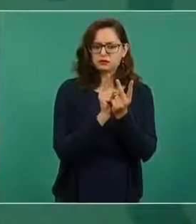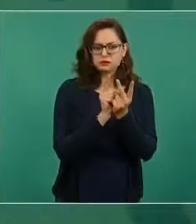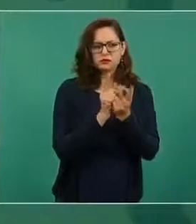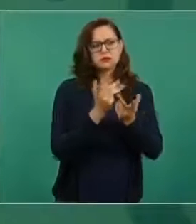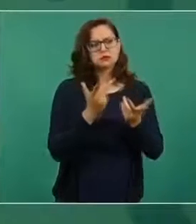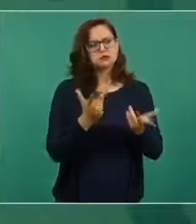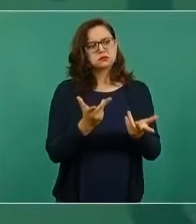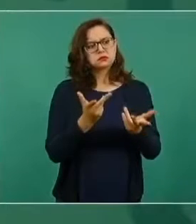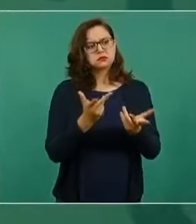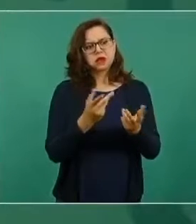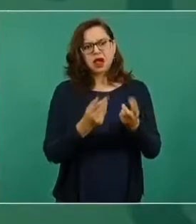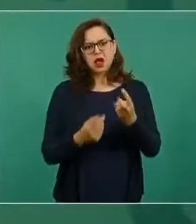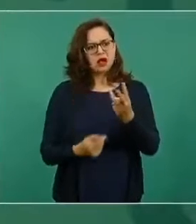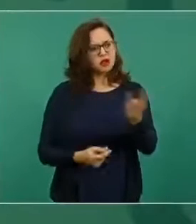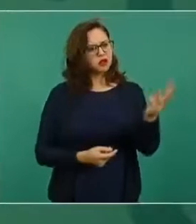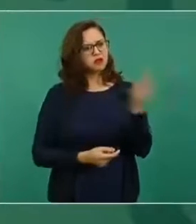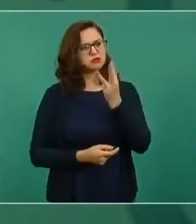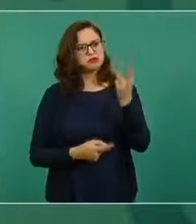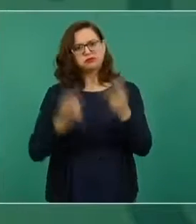progresista,